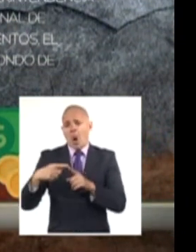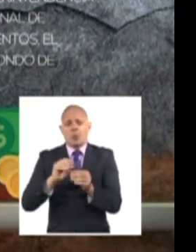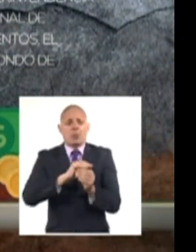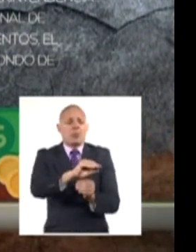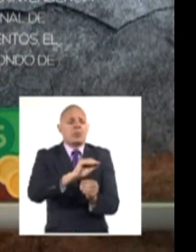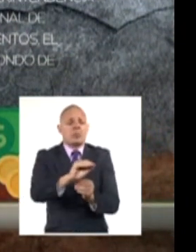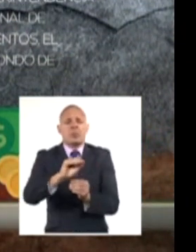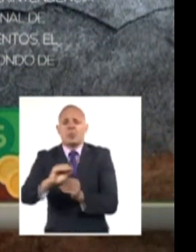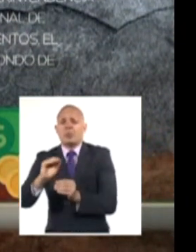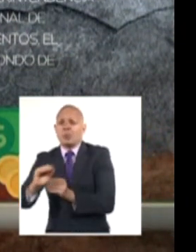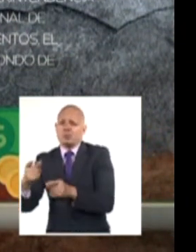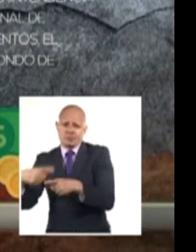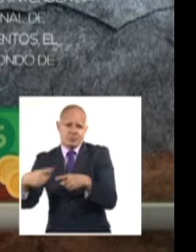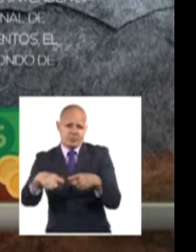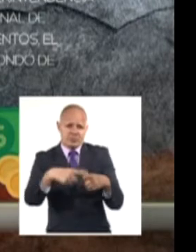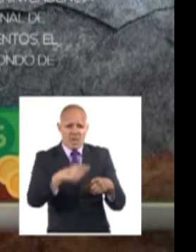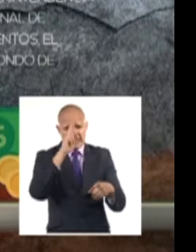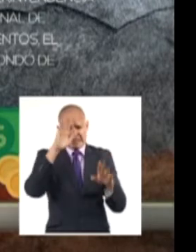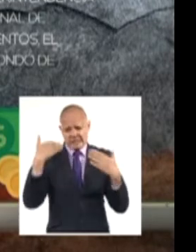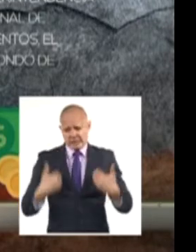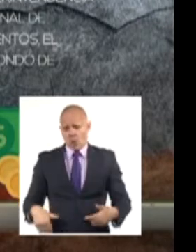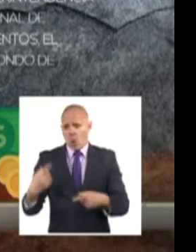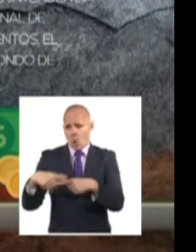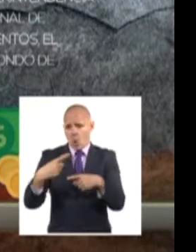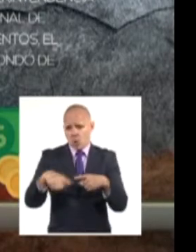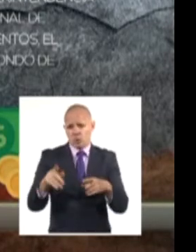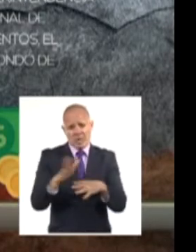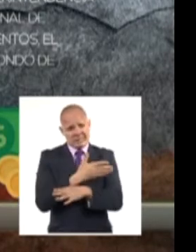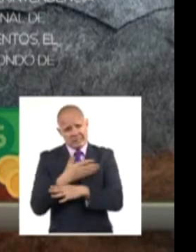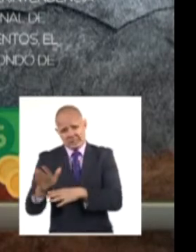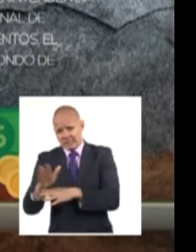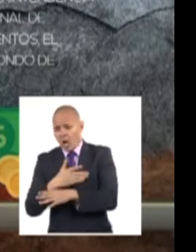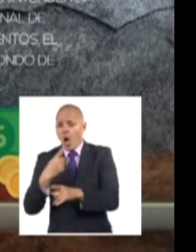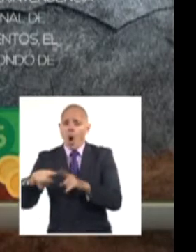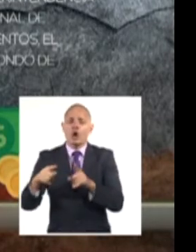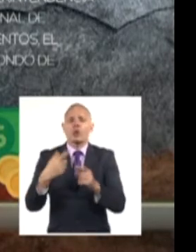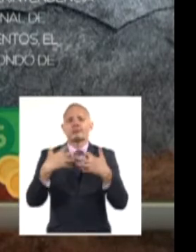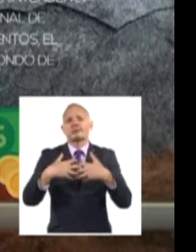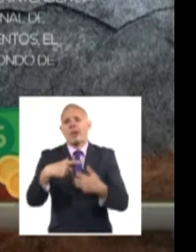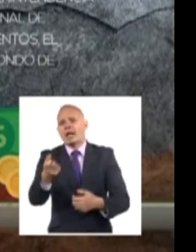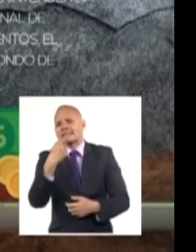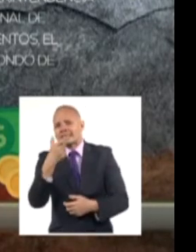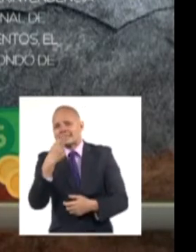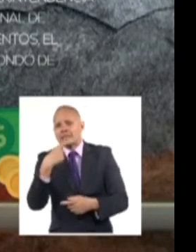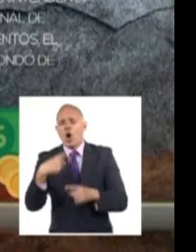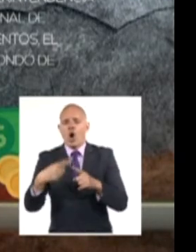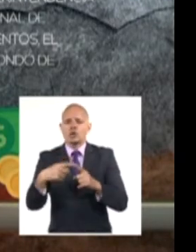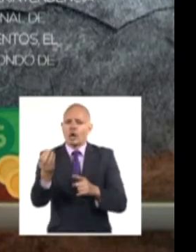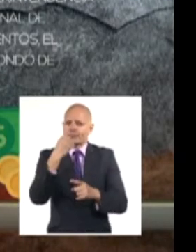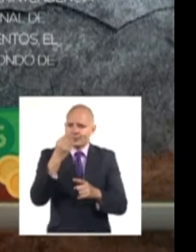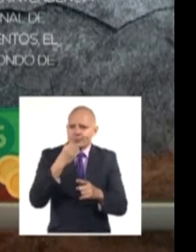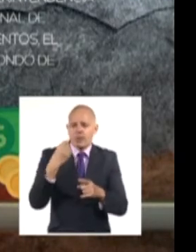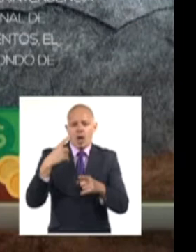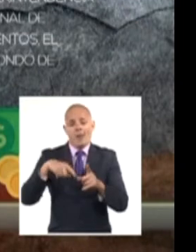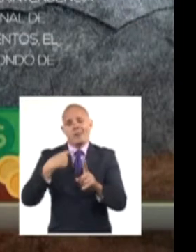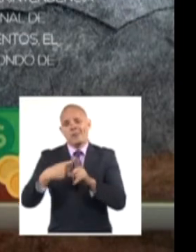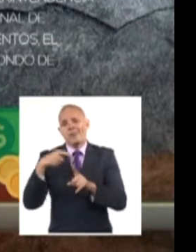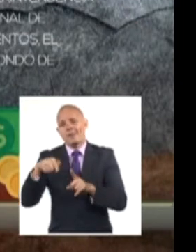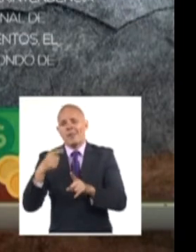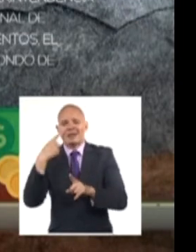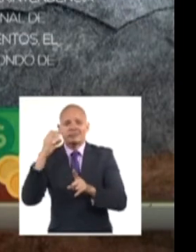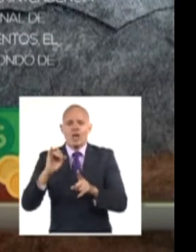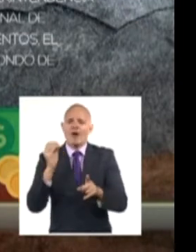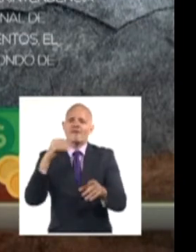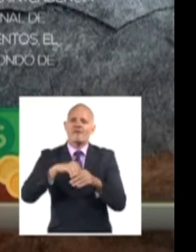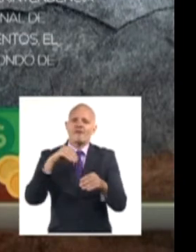superintendencia nacional de salud instituto nacional de vigilancia de medicamentos y alimentos el instituto nacional de salud y el fondo de prevención